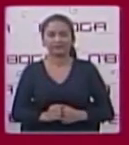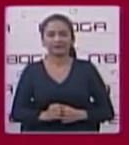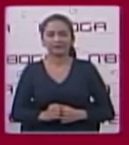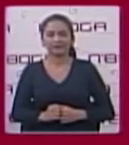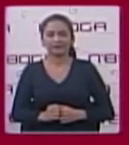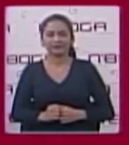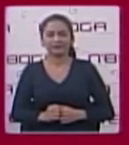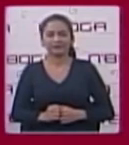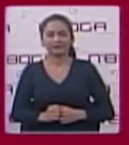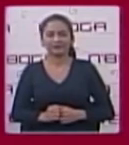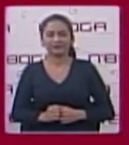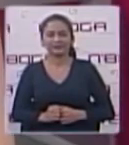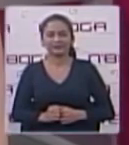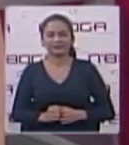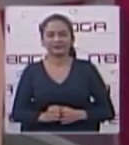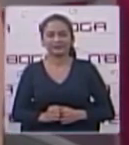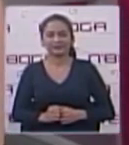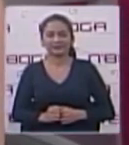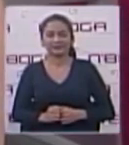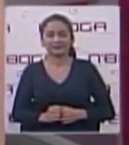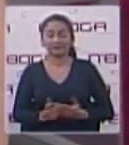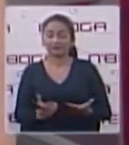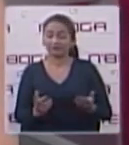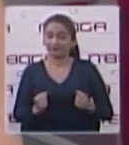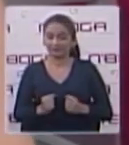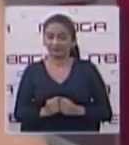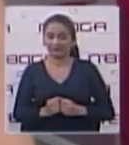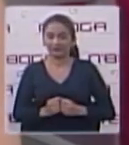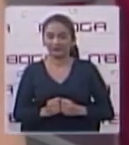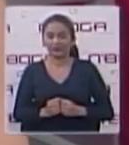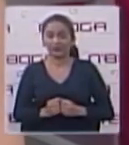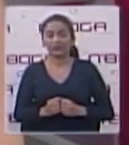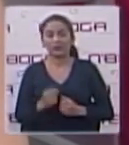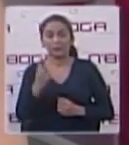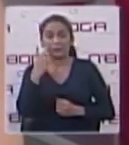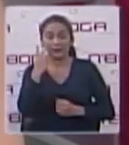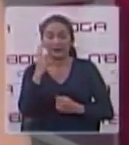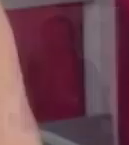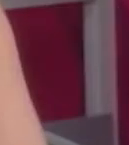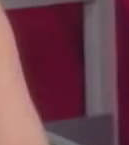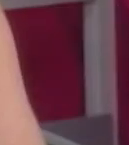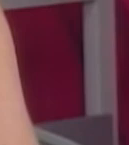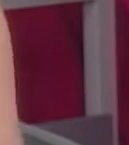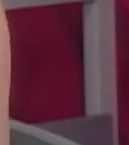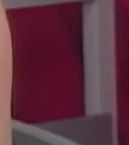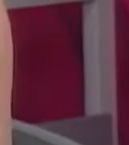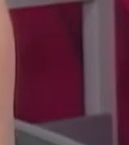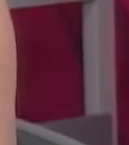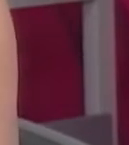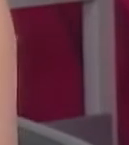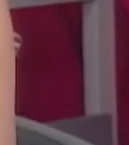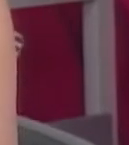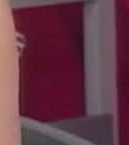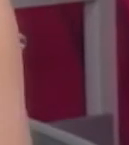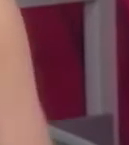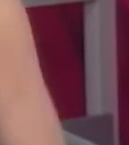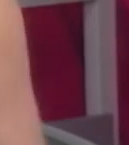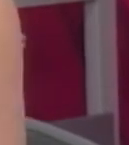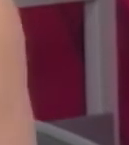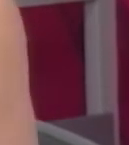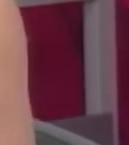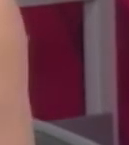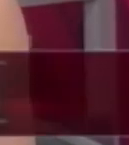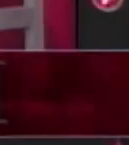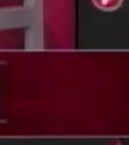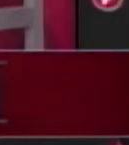televidentes, los invitamos a visitar nuestra página web. Ustedes pueden ver todas las entrevistas, revisar las notas.